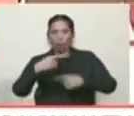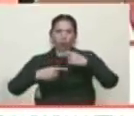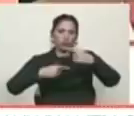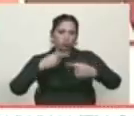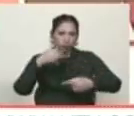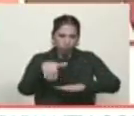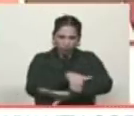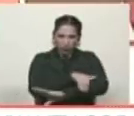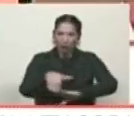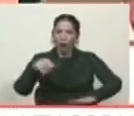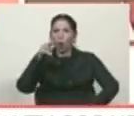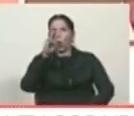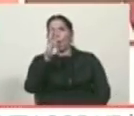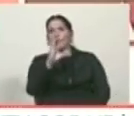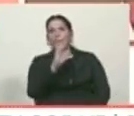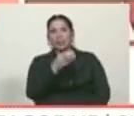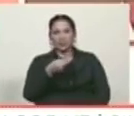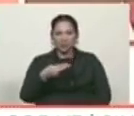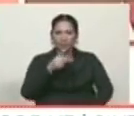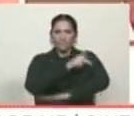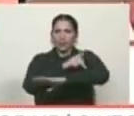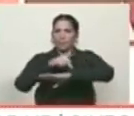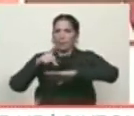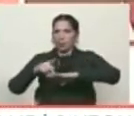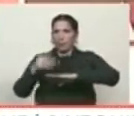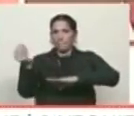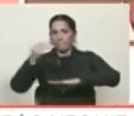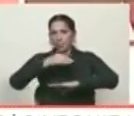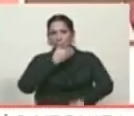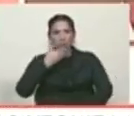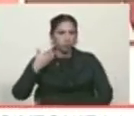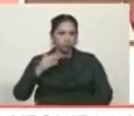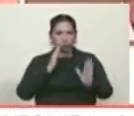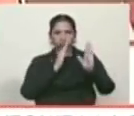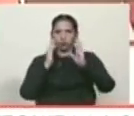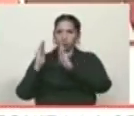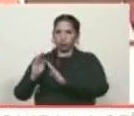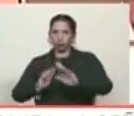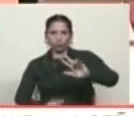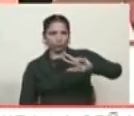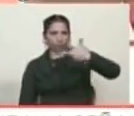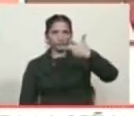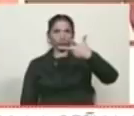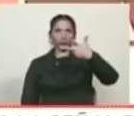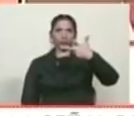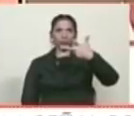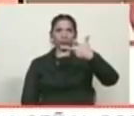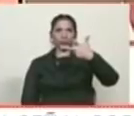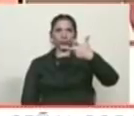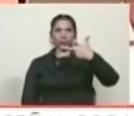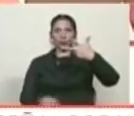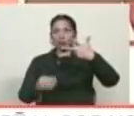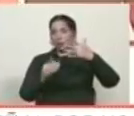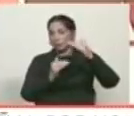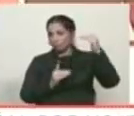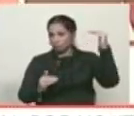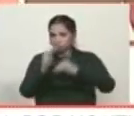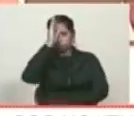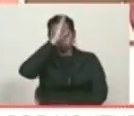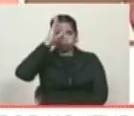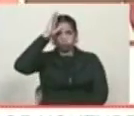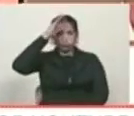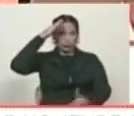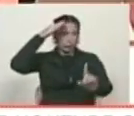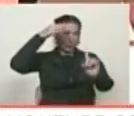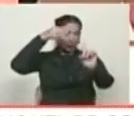en cada VH, en cada parroquia, más y mejor organización. En tercer lugar, máxima conciencia, como nos lo ha orientado el